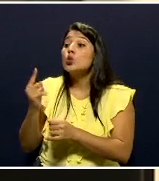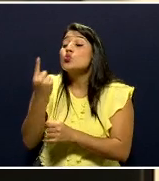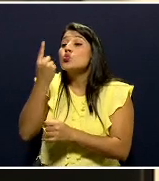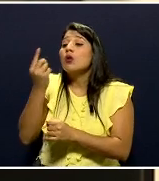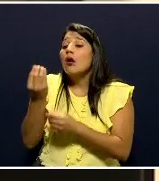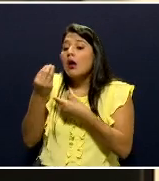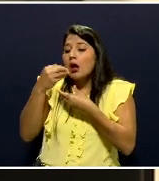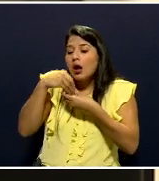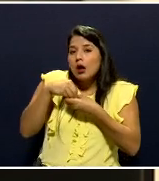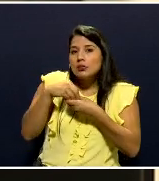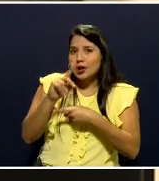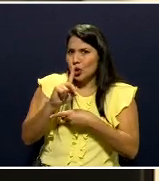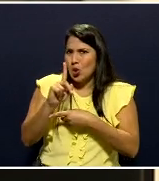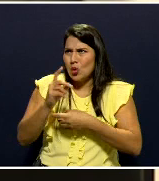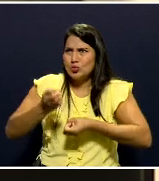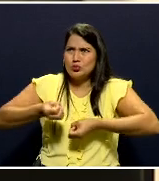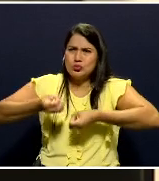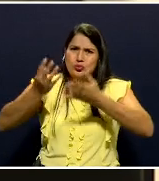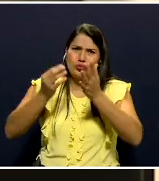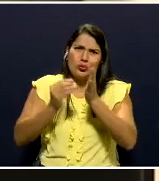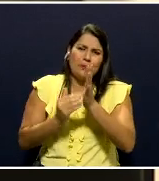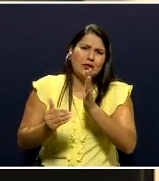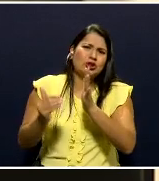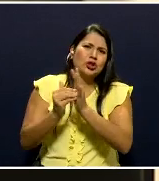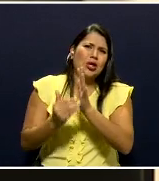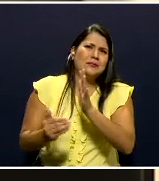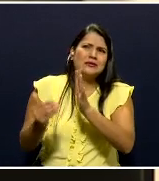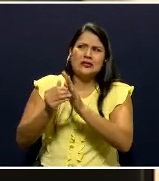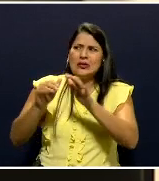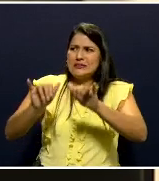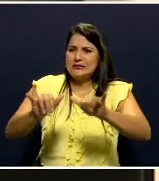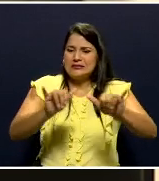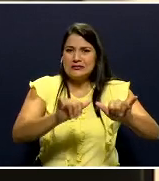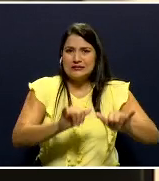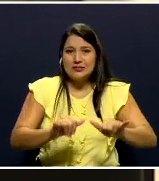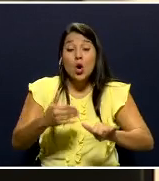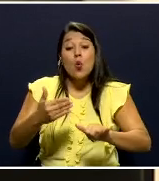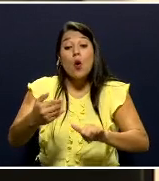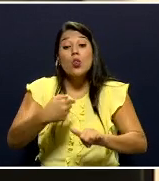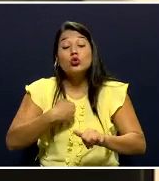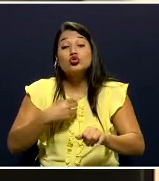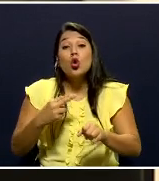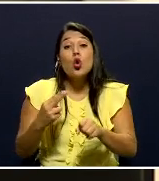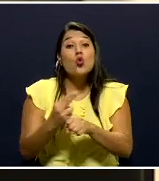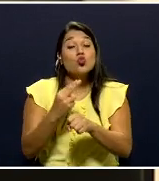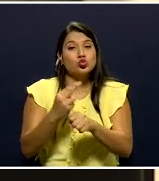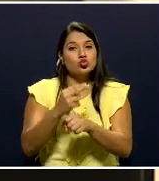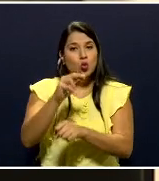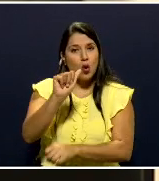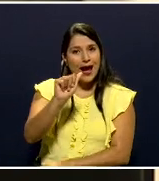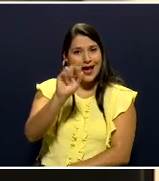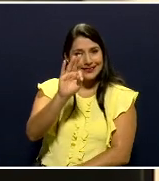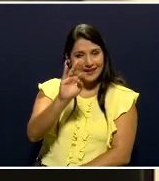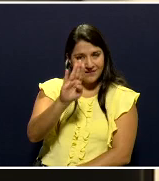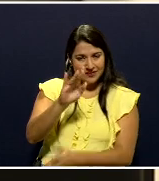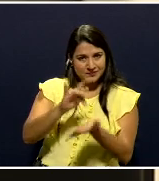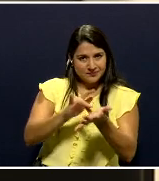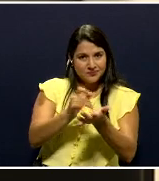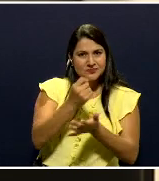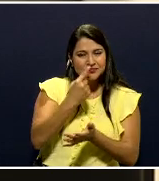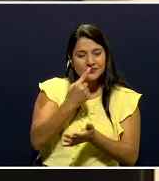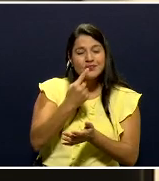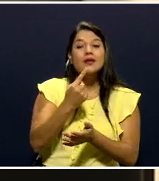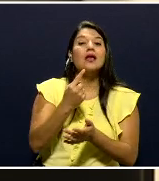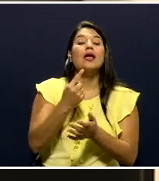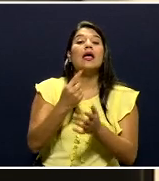viven en comunidades en el ambiente. Cuando yo utilizo un antibiótico y lo aplico en una población